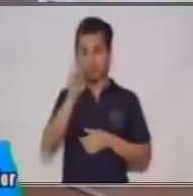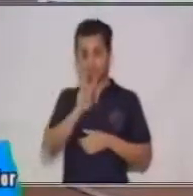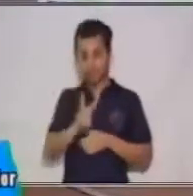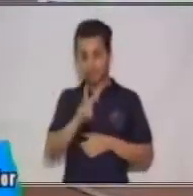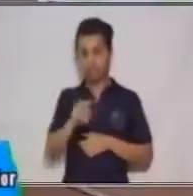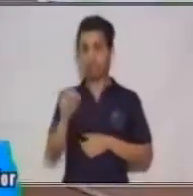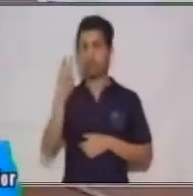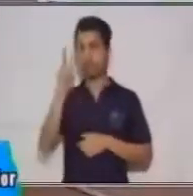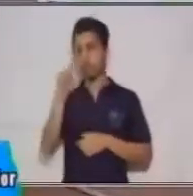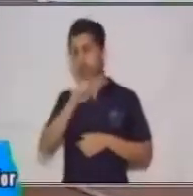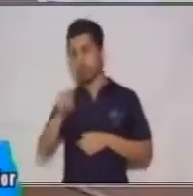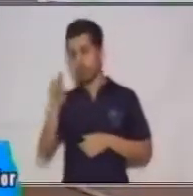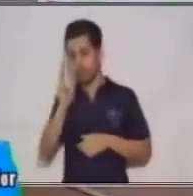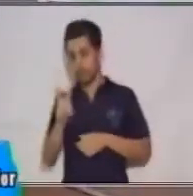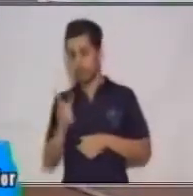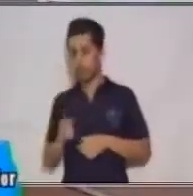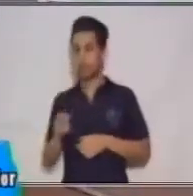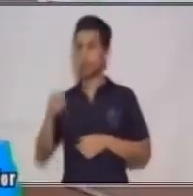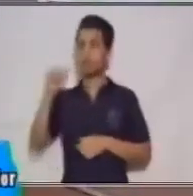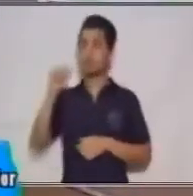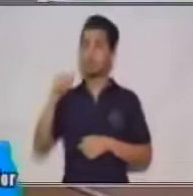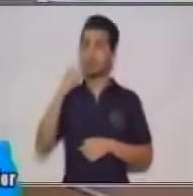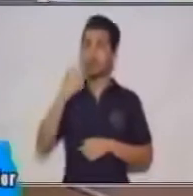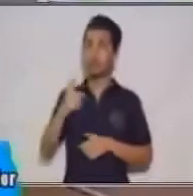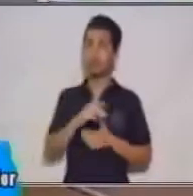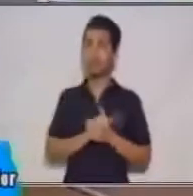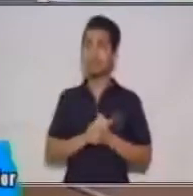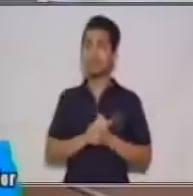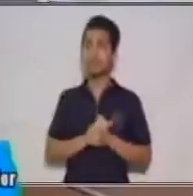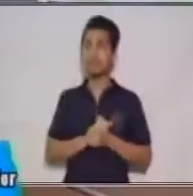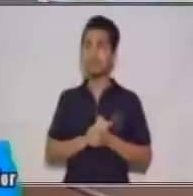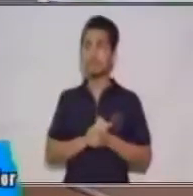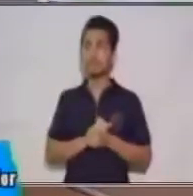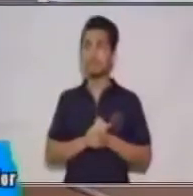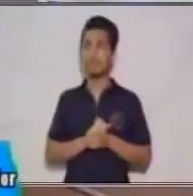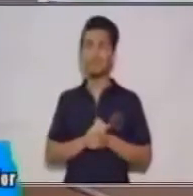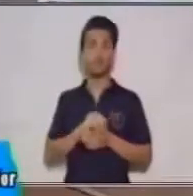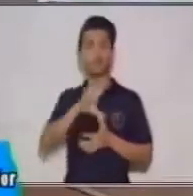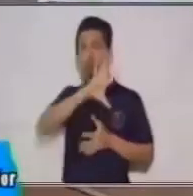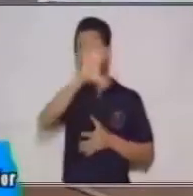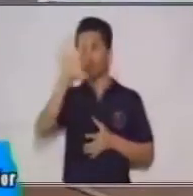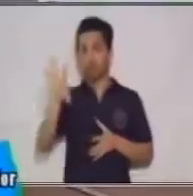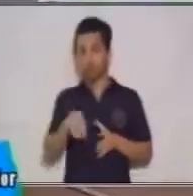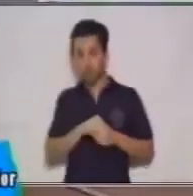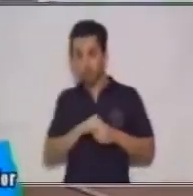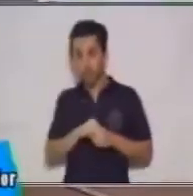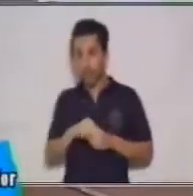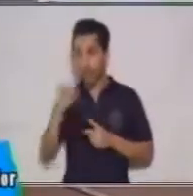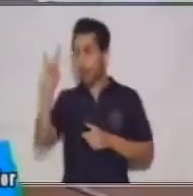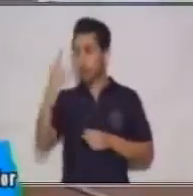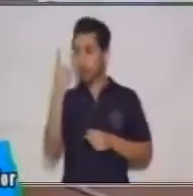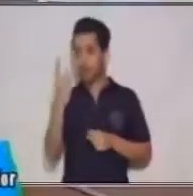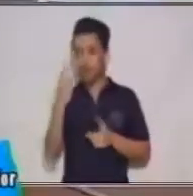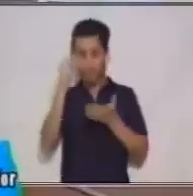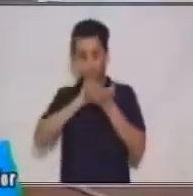dos tercios y tres tercios, toda la unidad pintada.